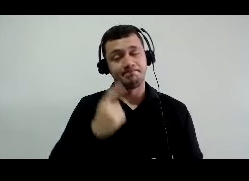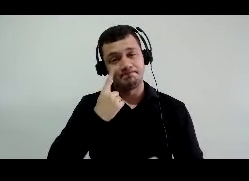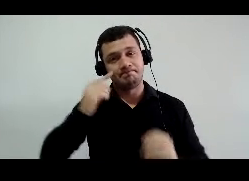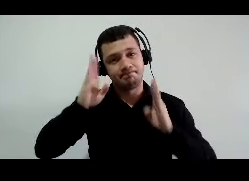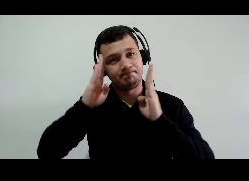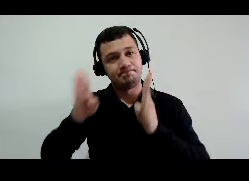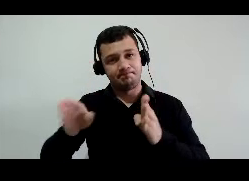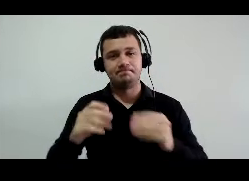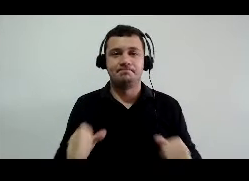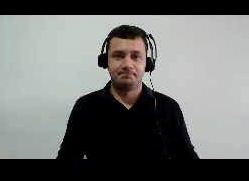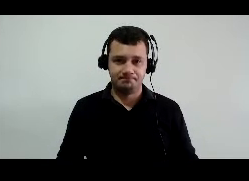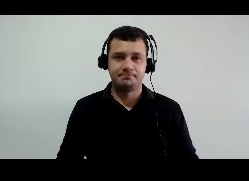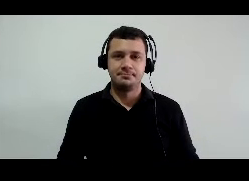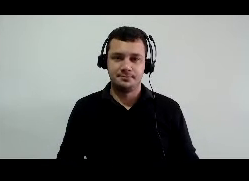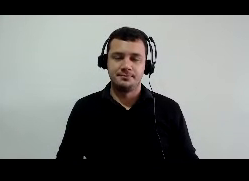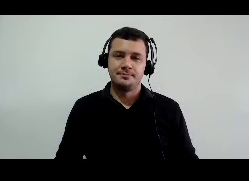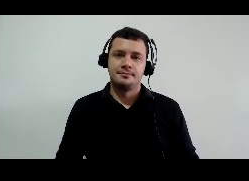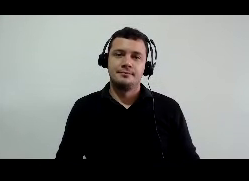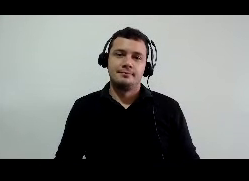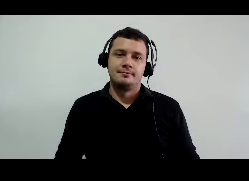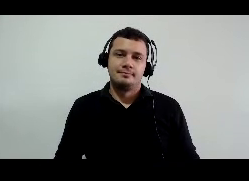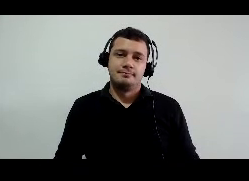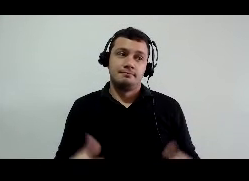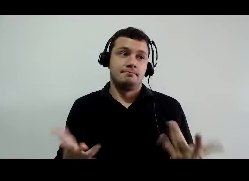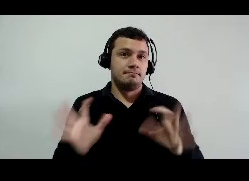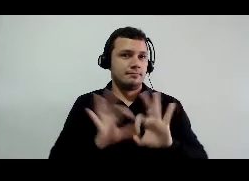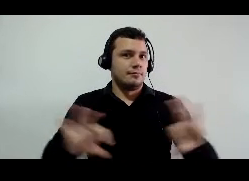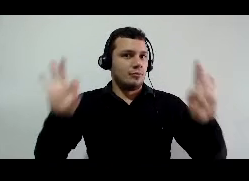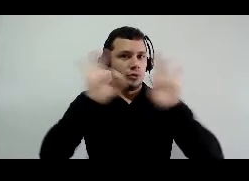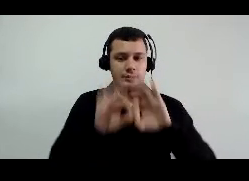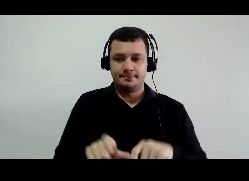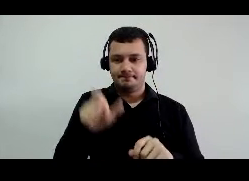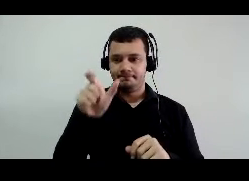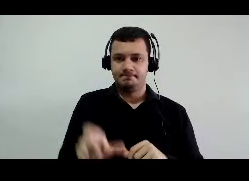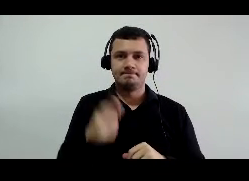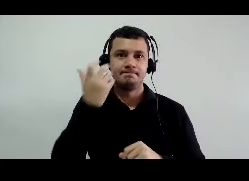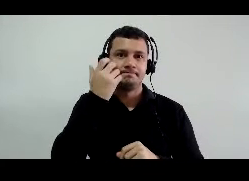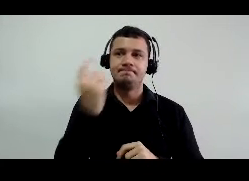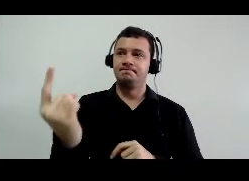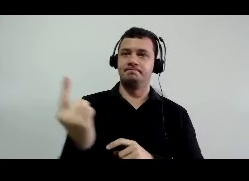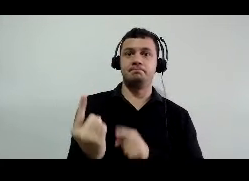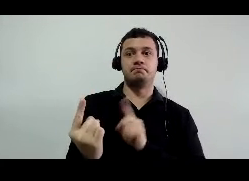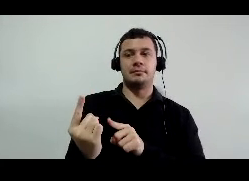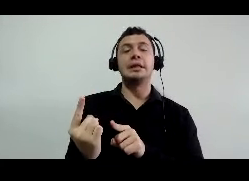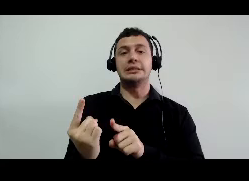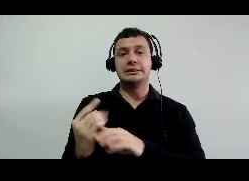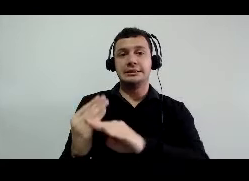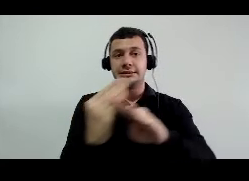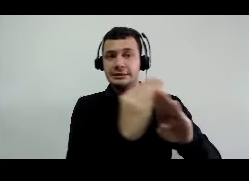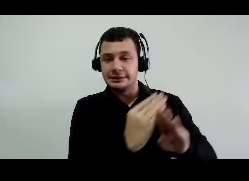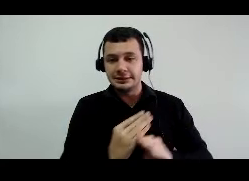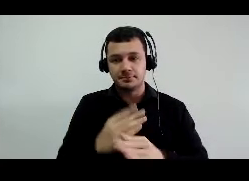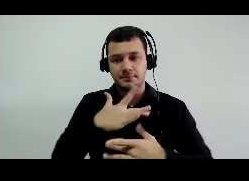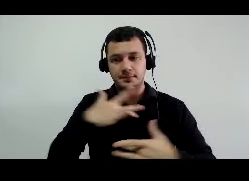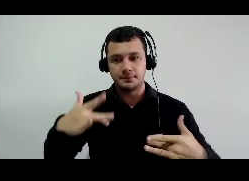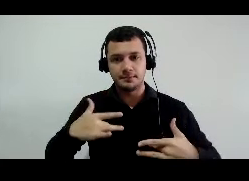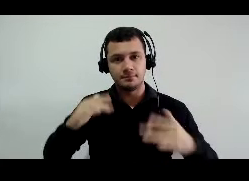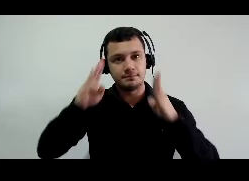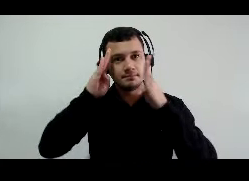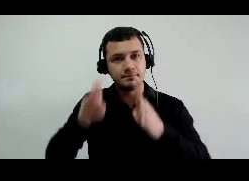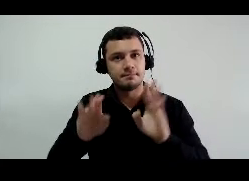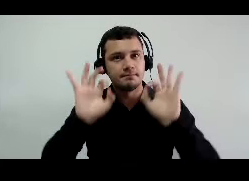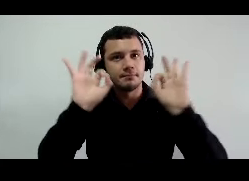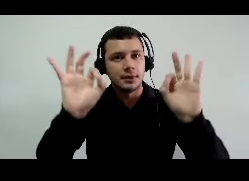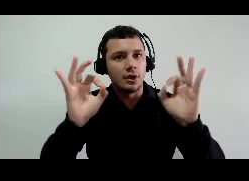¿Por qué es importante trabajar en seguridad del paciente? Entonces aquí les tengo un ejemplo. Si yo tengo indicios de una